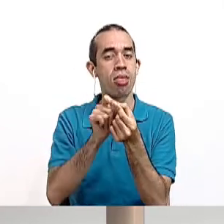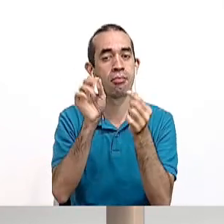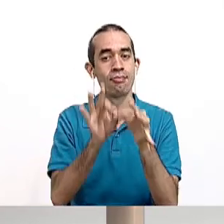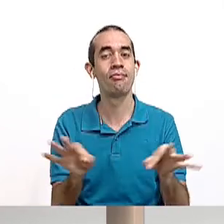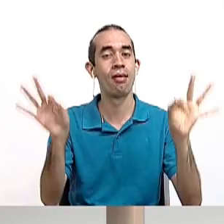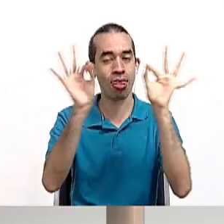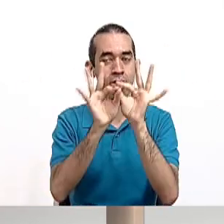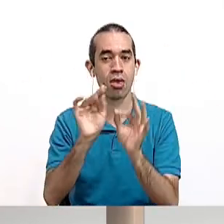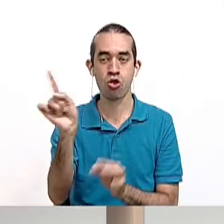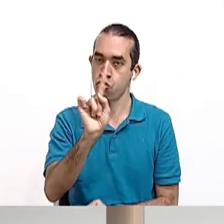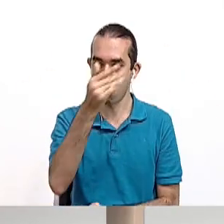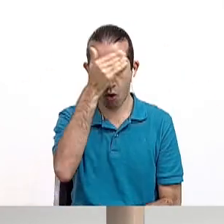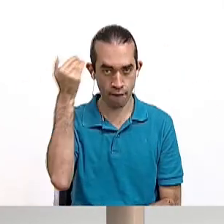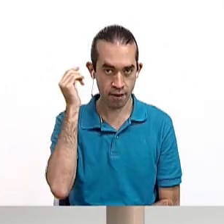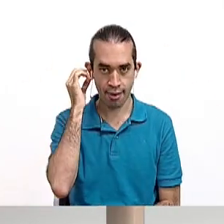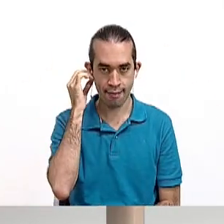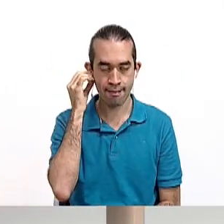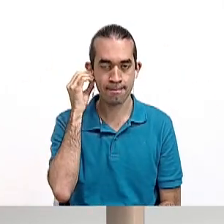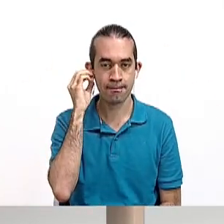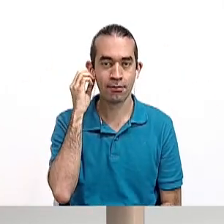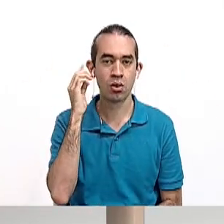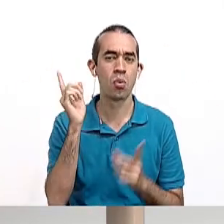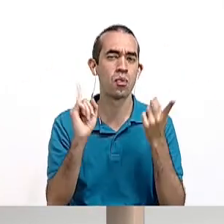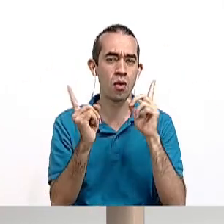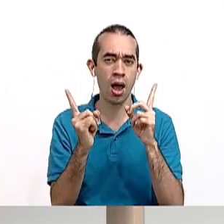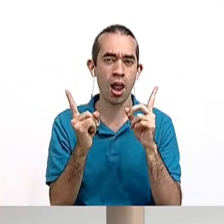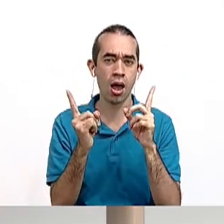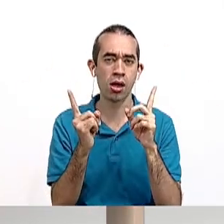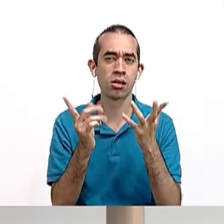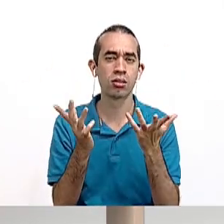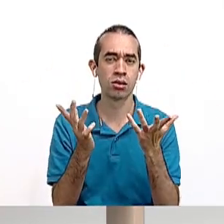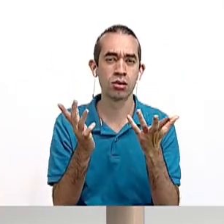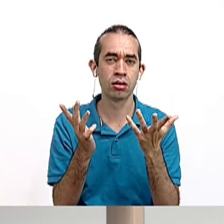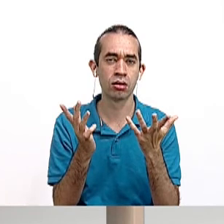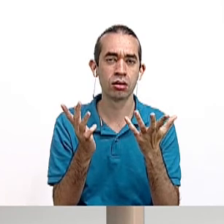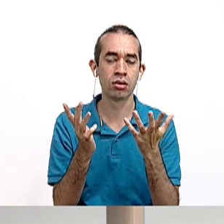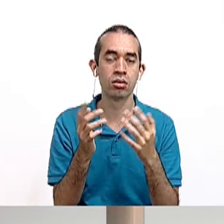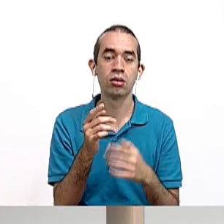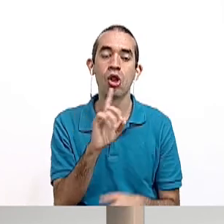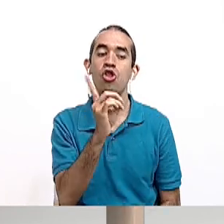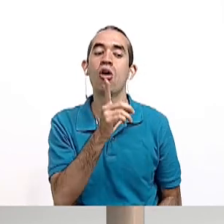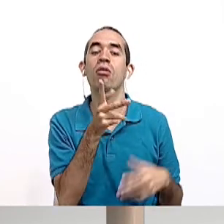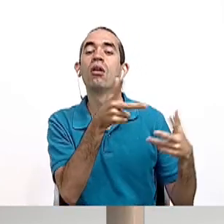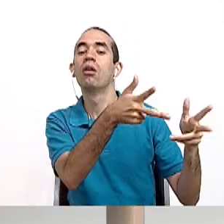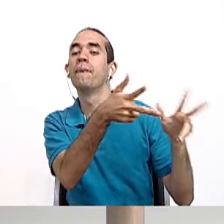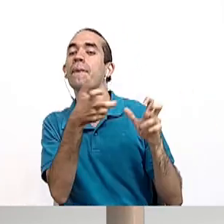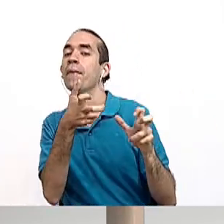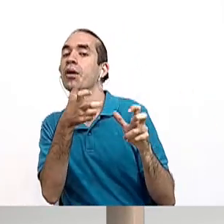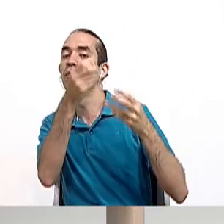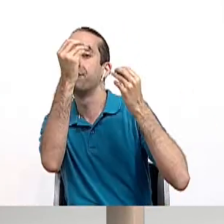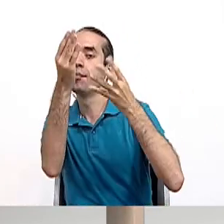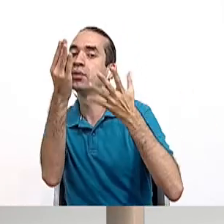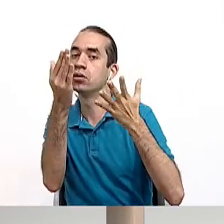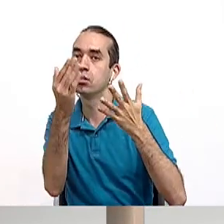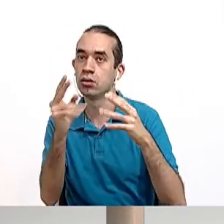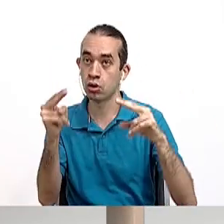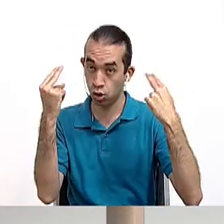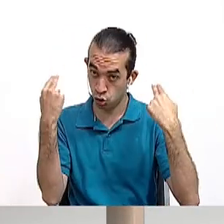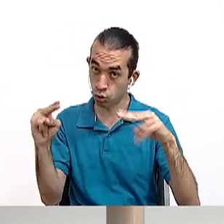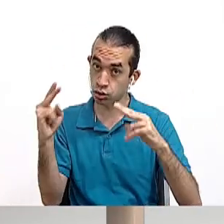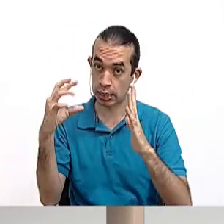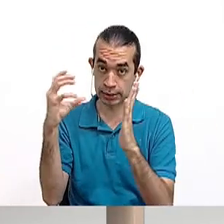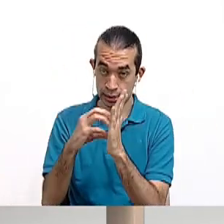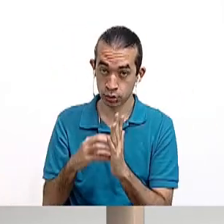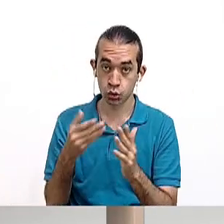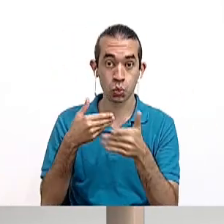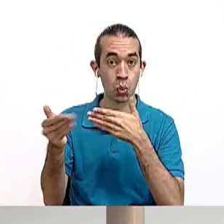no debemos olvidar a la hora de escribir, y es la referencia de nuestra fuente de información. Habrá noticias o textos de todo